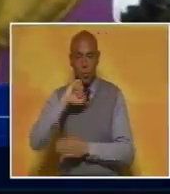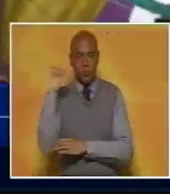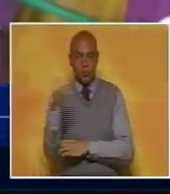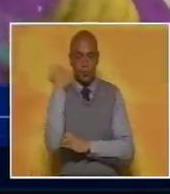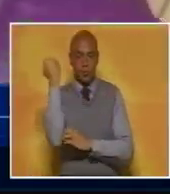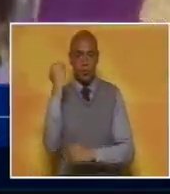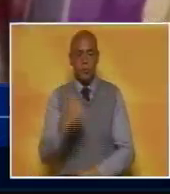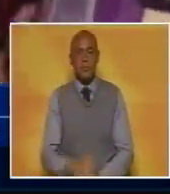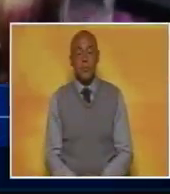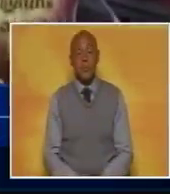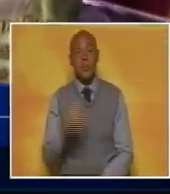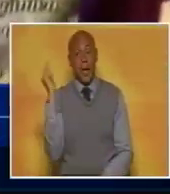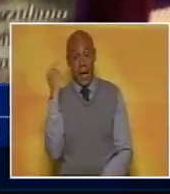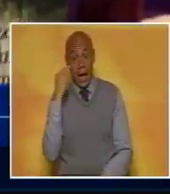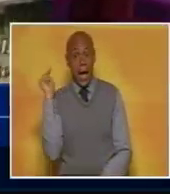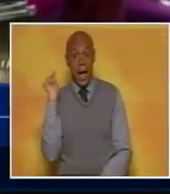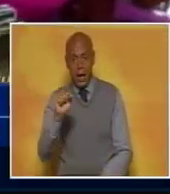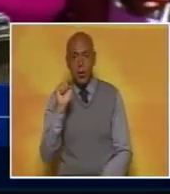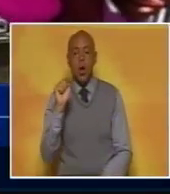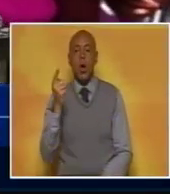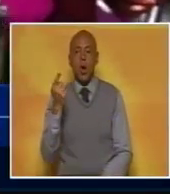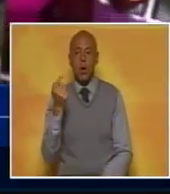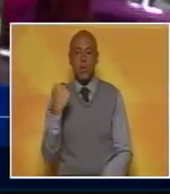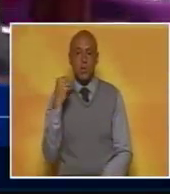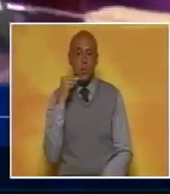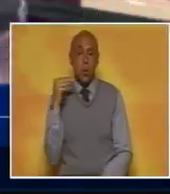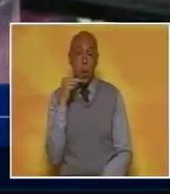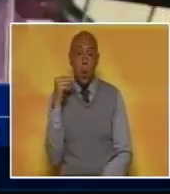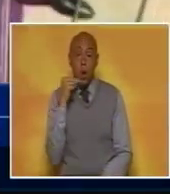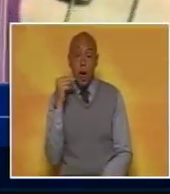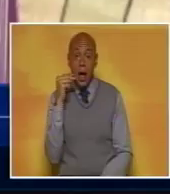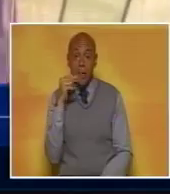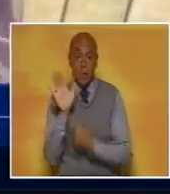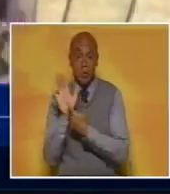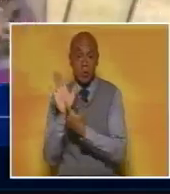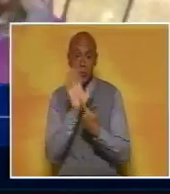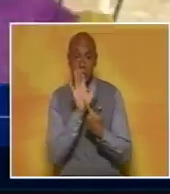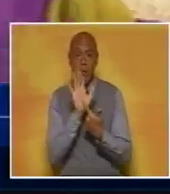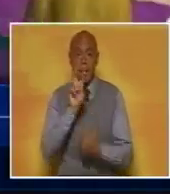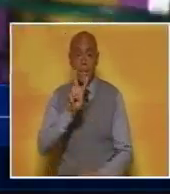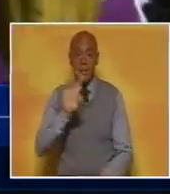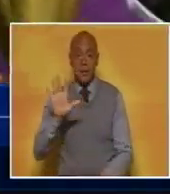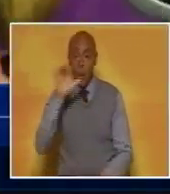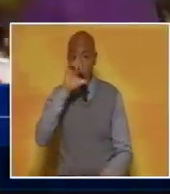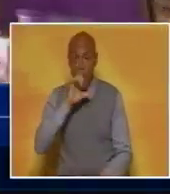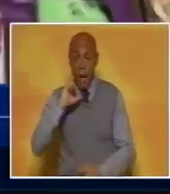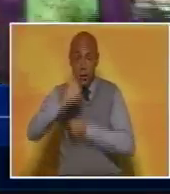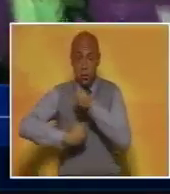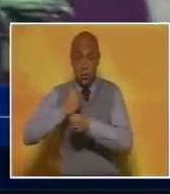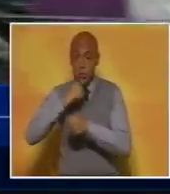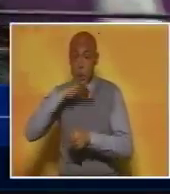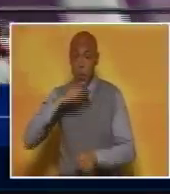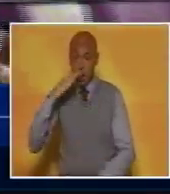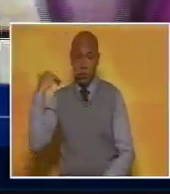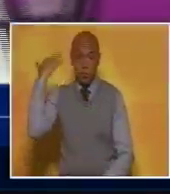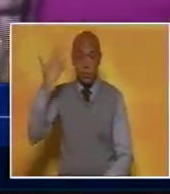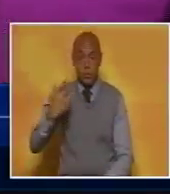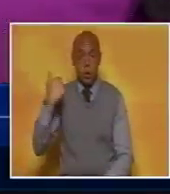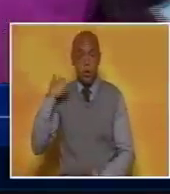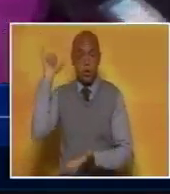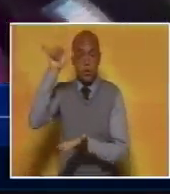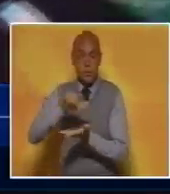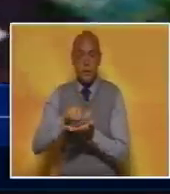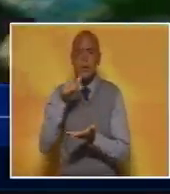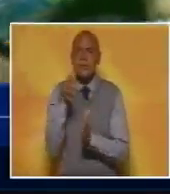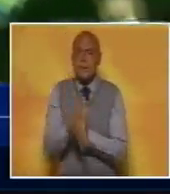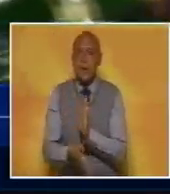Inauguración del Salón del Chocolate en París, en sus 25 aniversarios. De verdad que, bueno, nosotros aquí